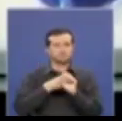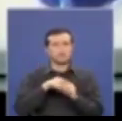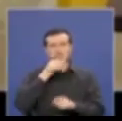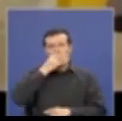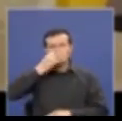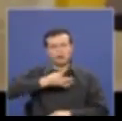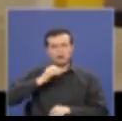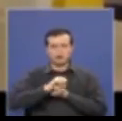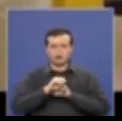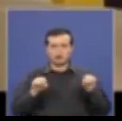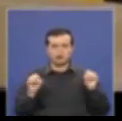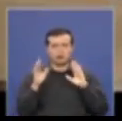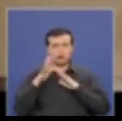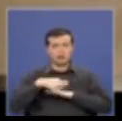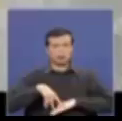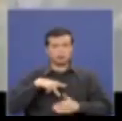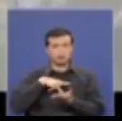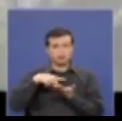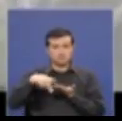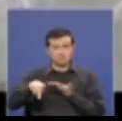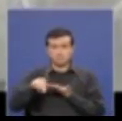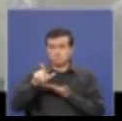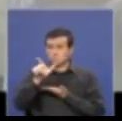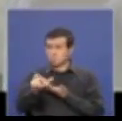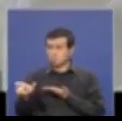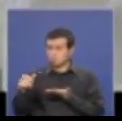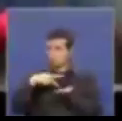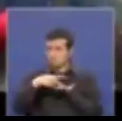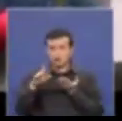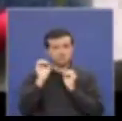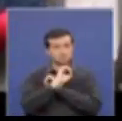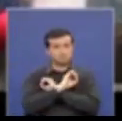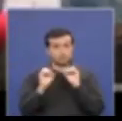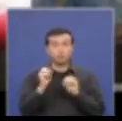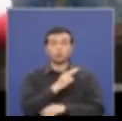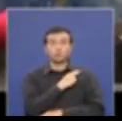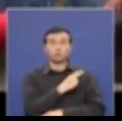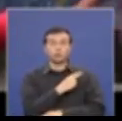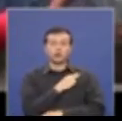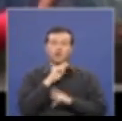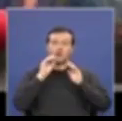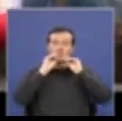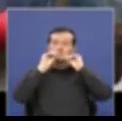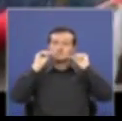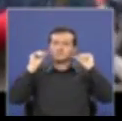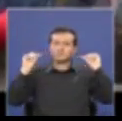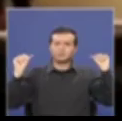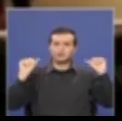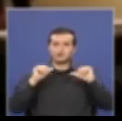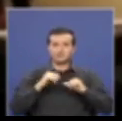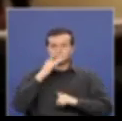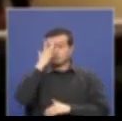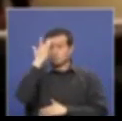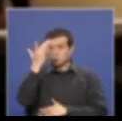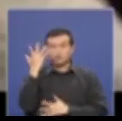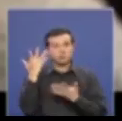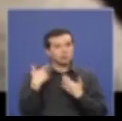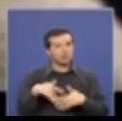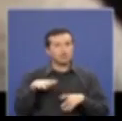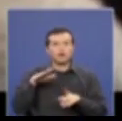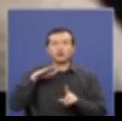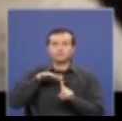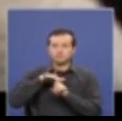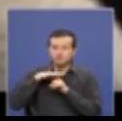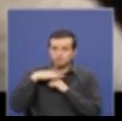gratuita, porque no existe pago alguno de los estudiantes. Universidad de calidad, porque mejoraron las